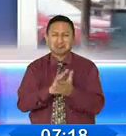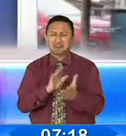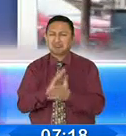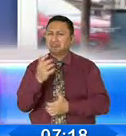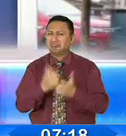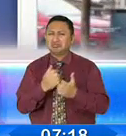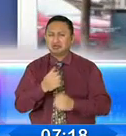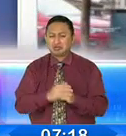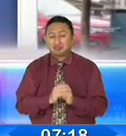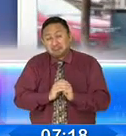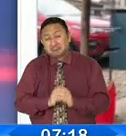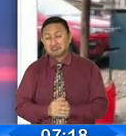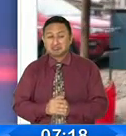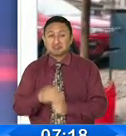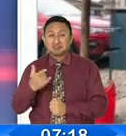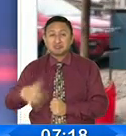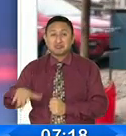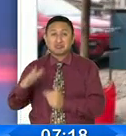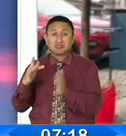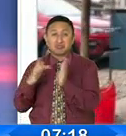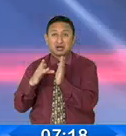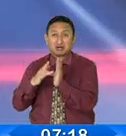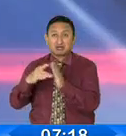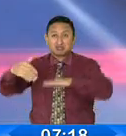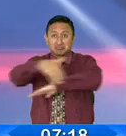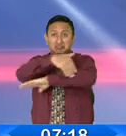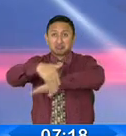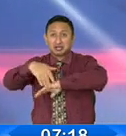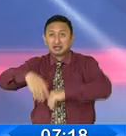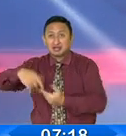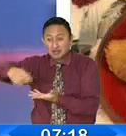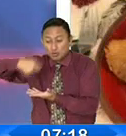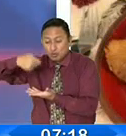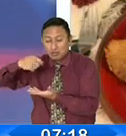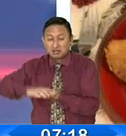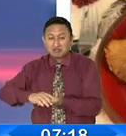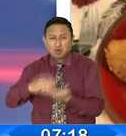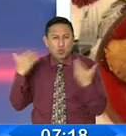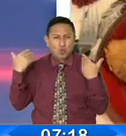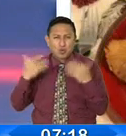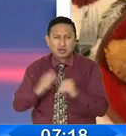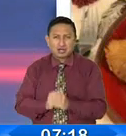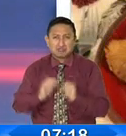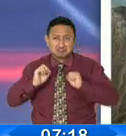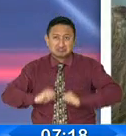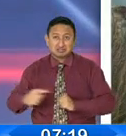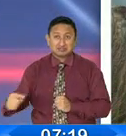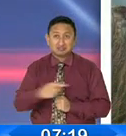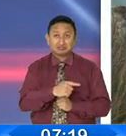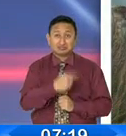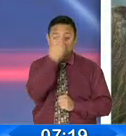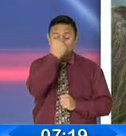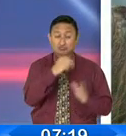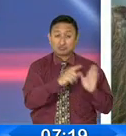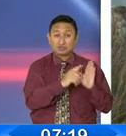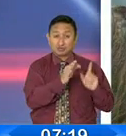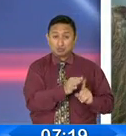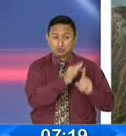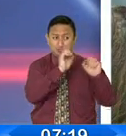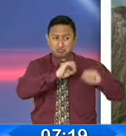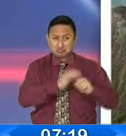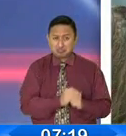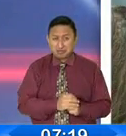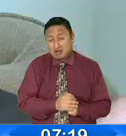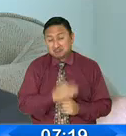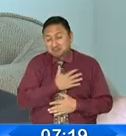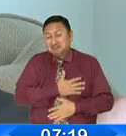tiene que comer arroz con menestra al filo de la carretera, café con humitas o chuchucaras, así como el adentrarse a los sectores más escondidos, él solo